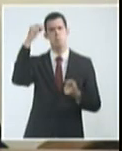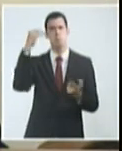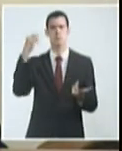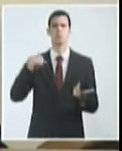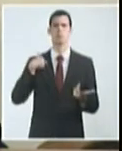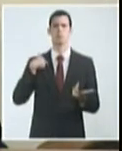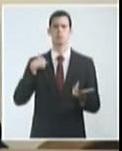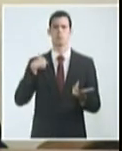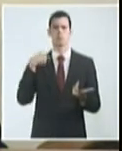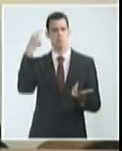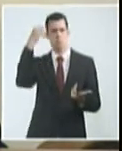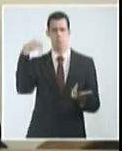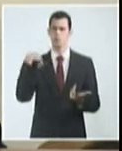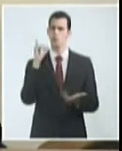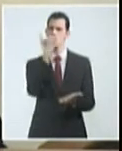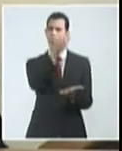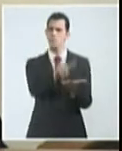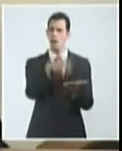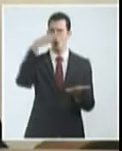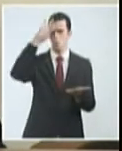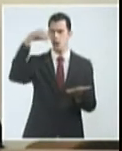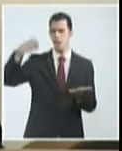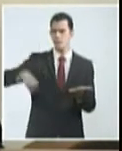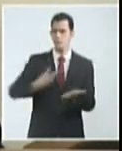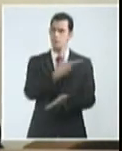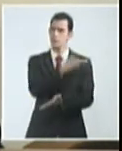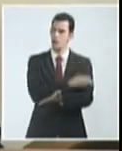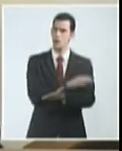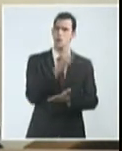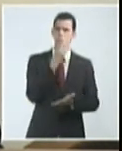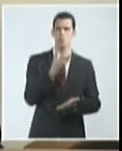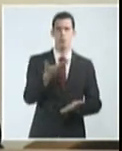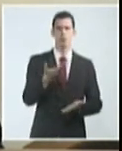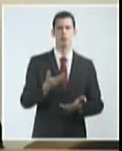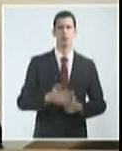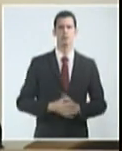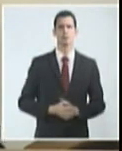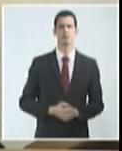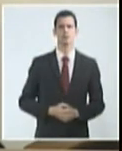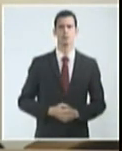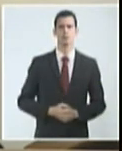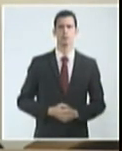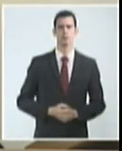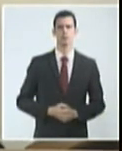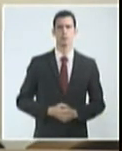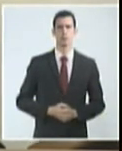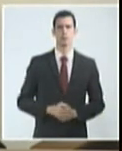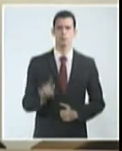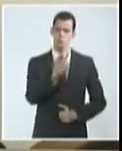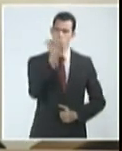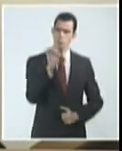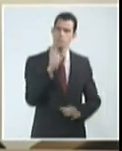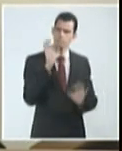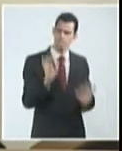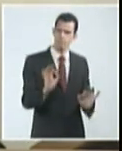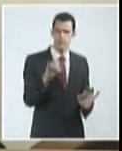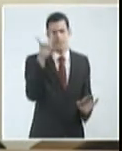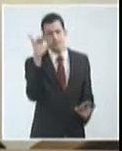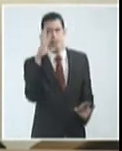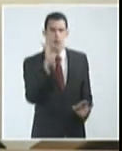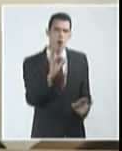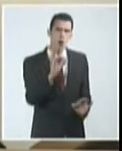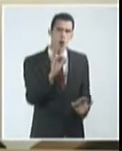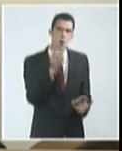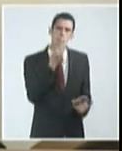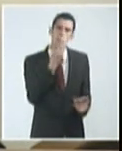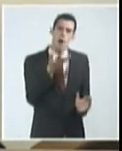para vacunarme. ¿Está contemplada la posibilidad de que se pueda aplicar a los turistas la vacunación,